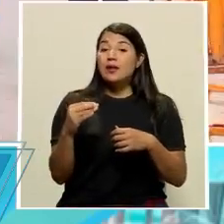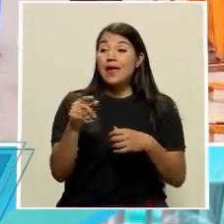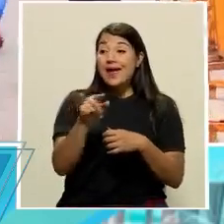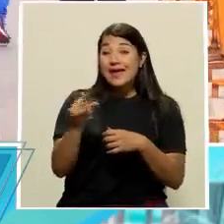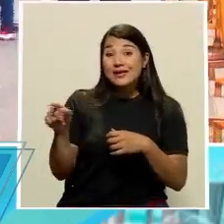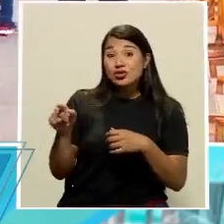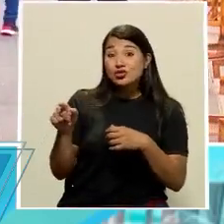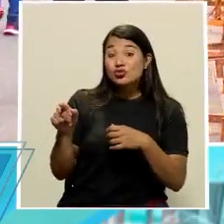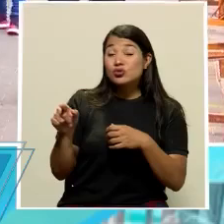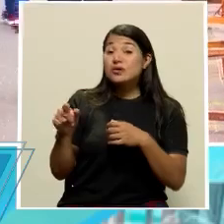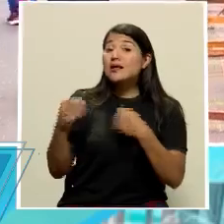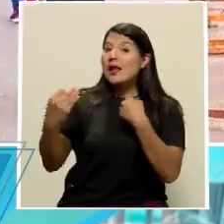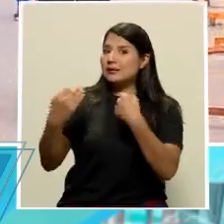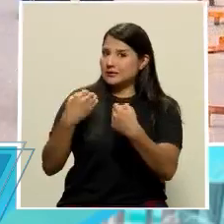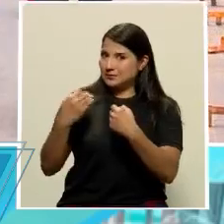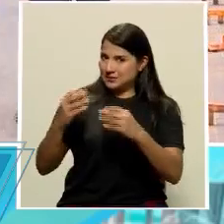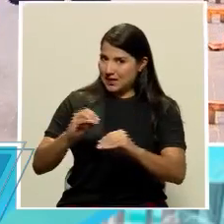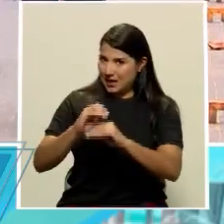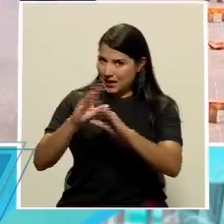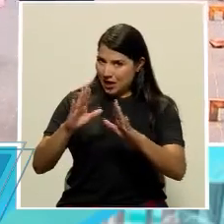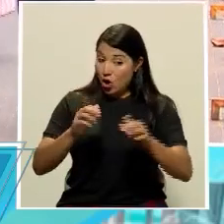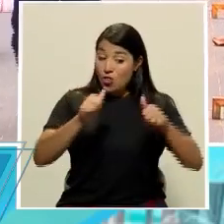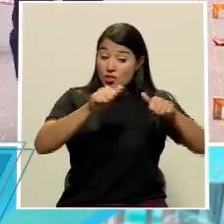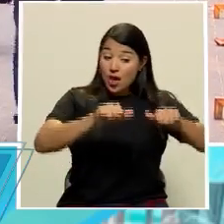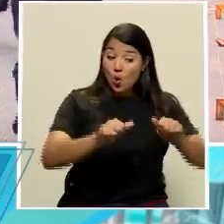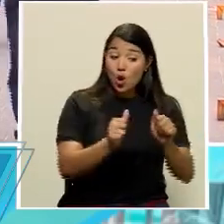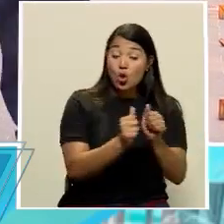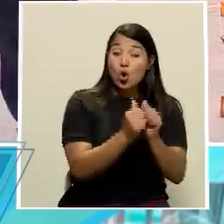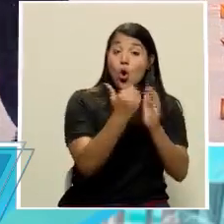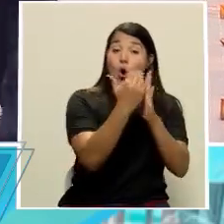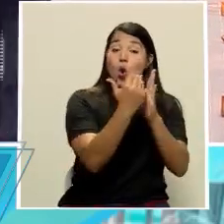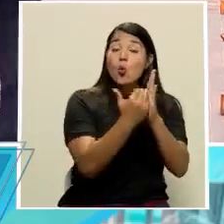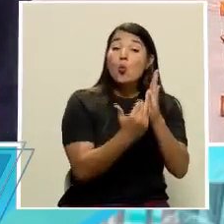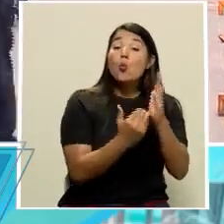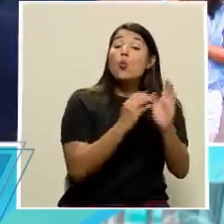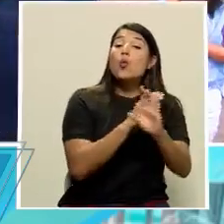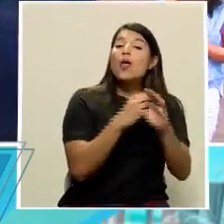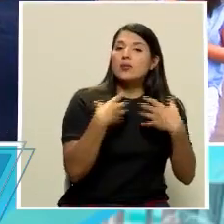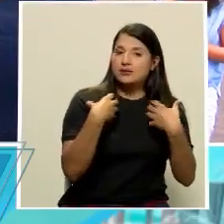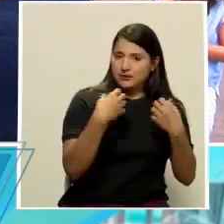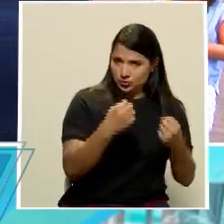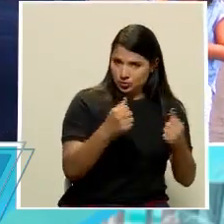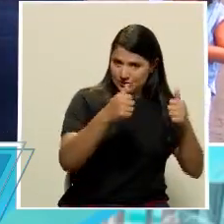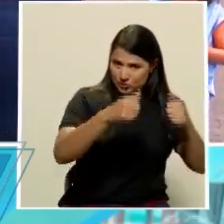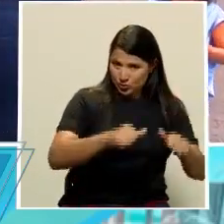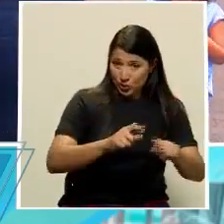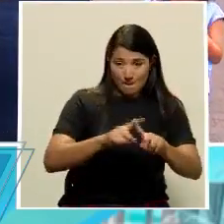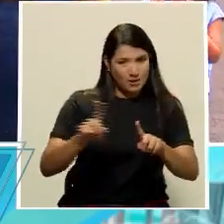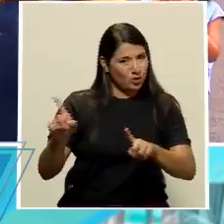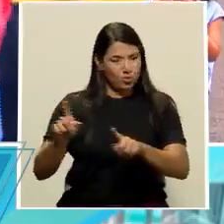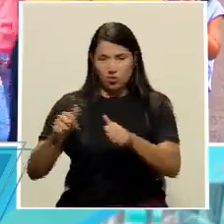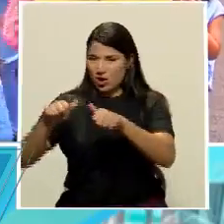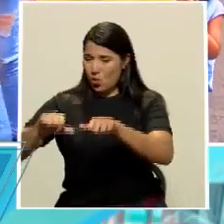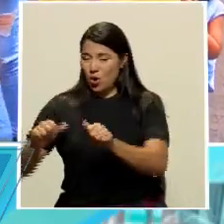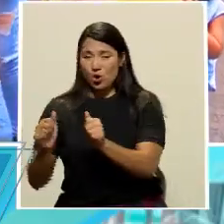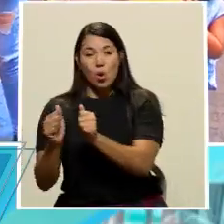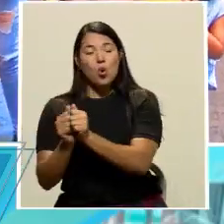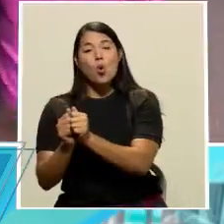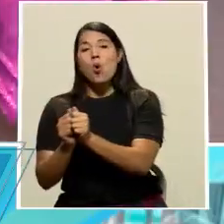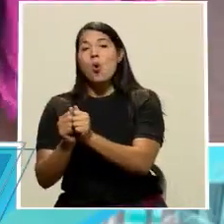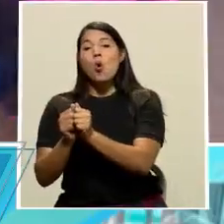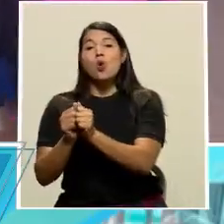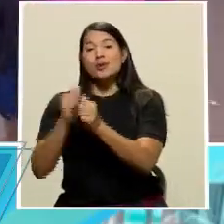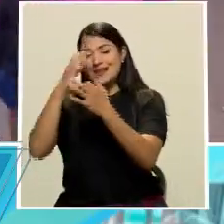con las medidas económicas. Con estas están en mucho más desacuerdo, especialmente el cierre del comercio. Esto es